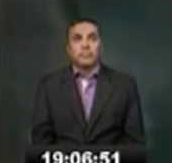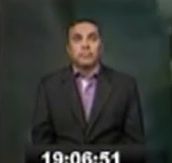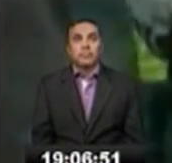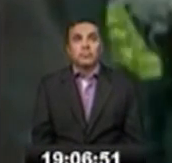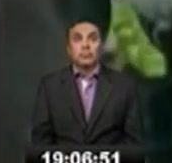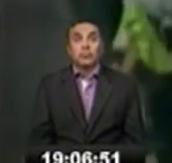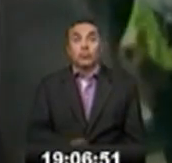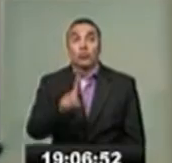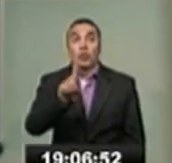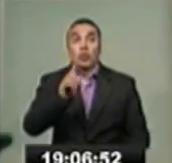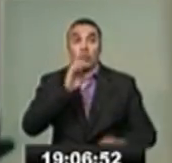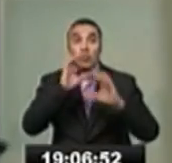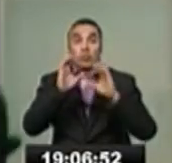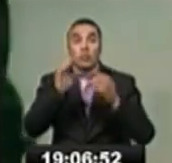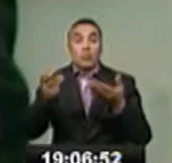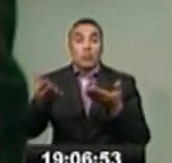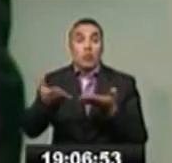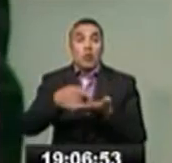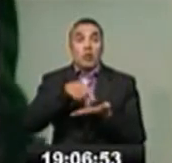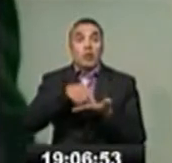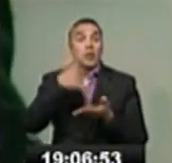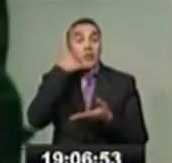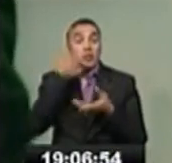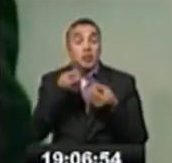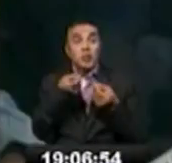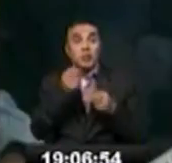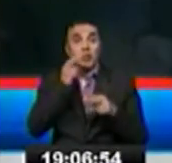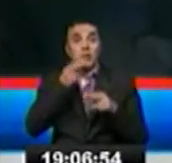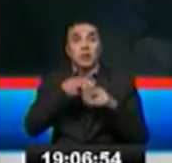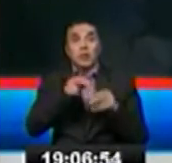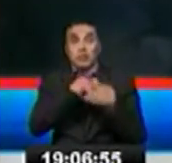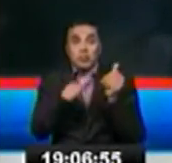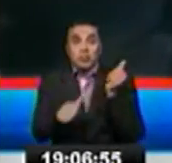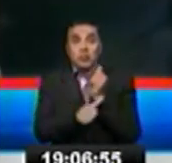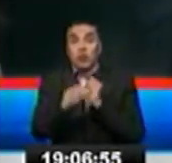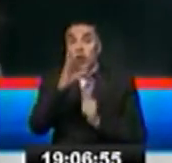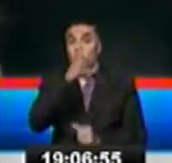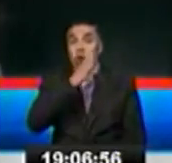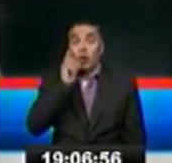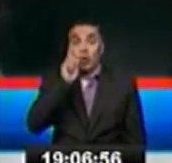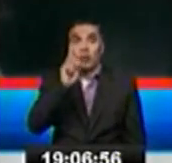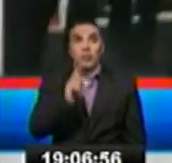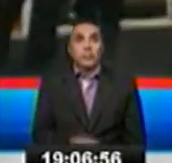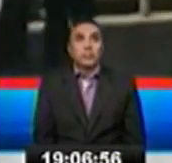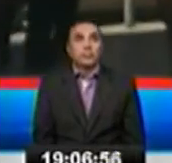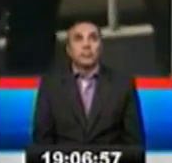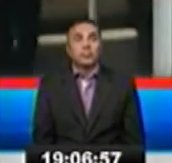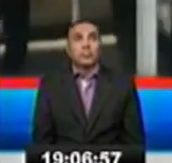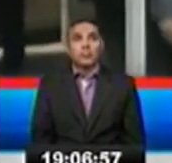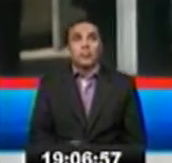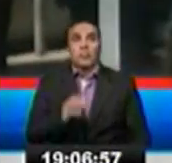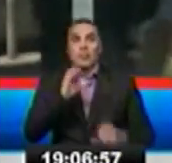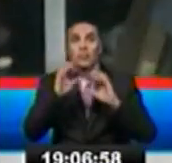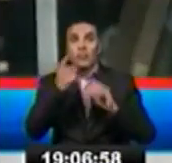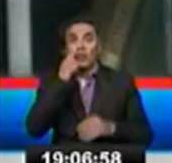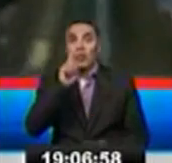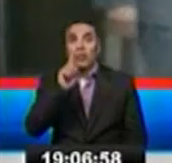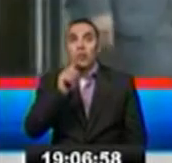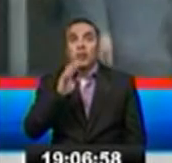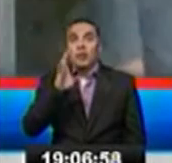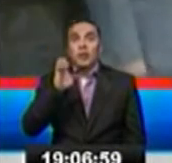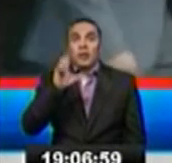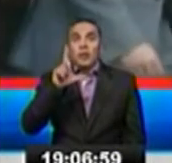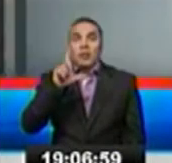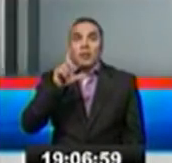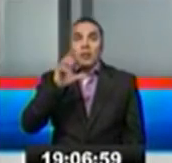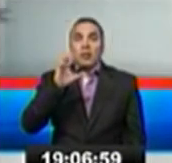Una de las conversaciones extraídas del celular de la ex asistente de Rafael Correa, Pamela Martínez, es con el ejecutivo de Telconet,